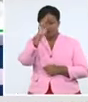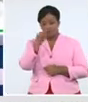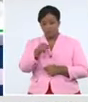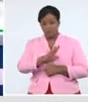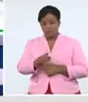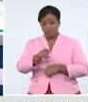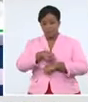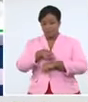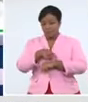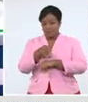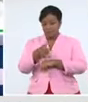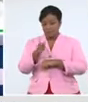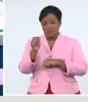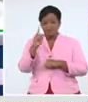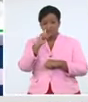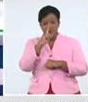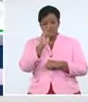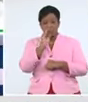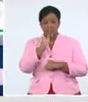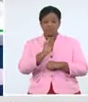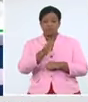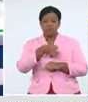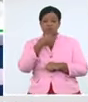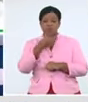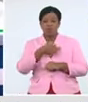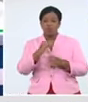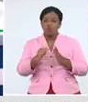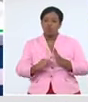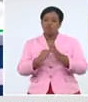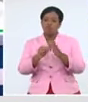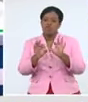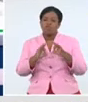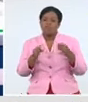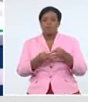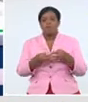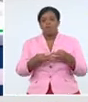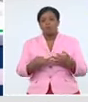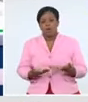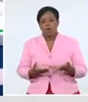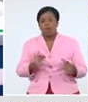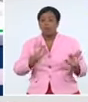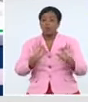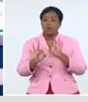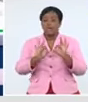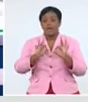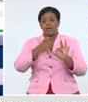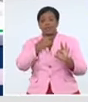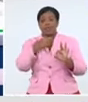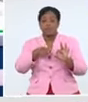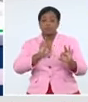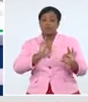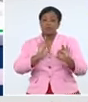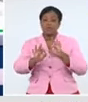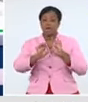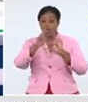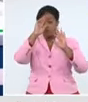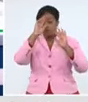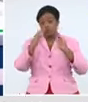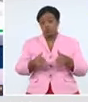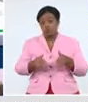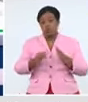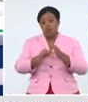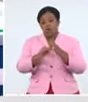minutos para finalizar nuestra misión, consejos a la familia, alertas de las autoridades sanitarias a partir